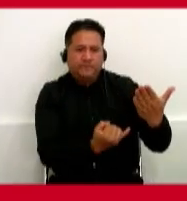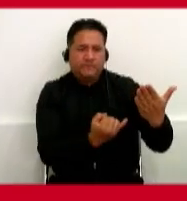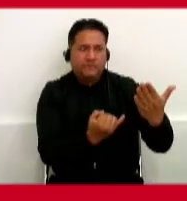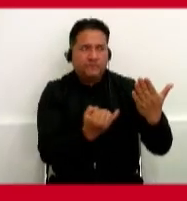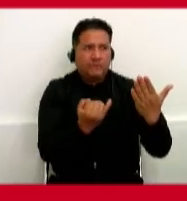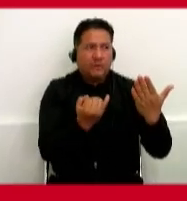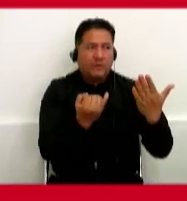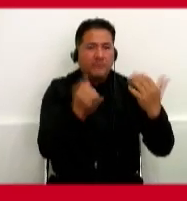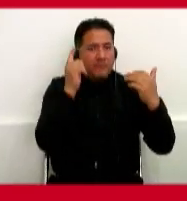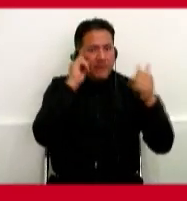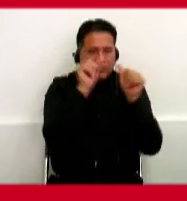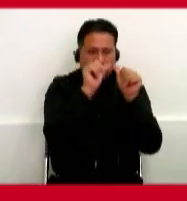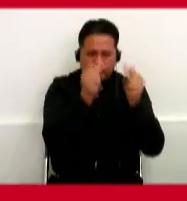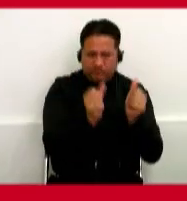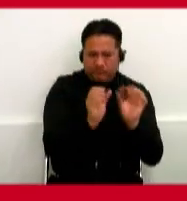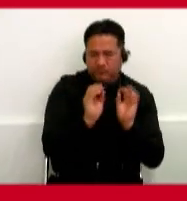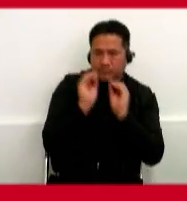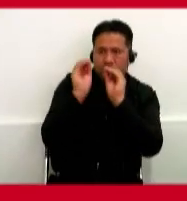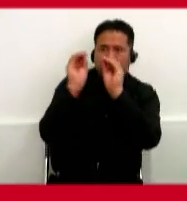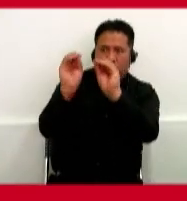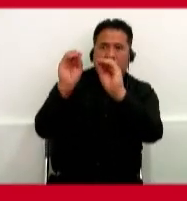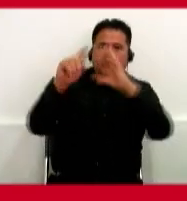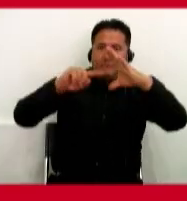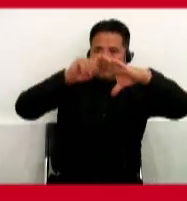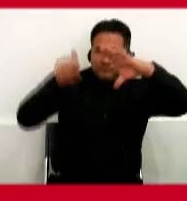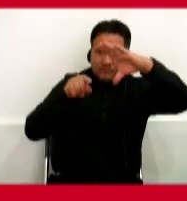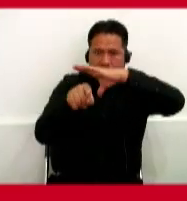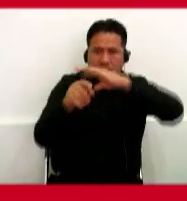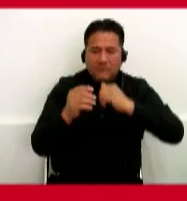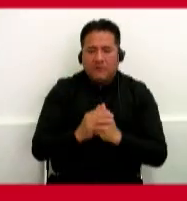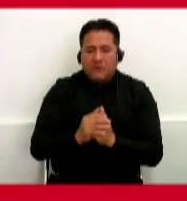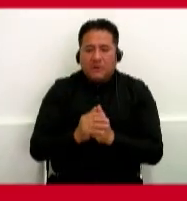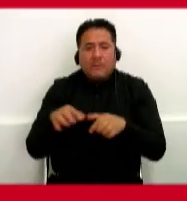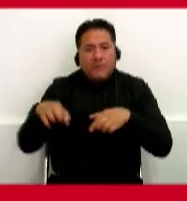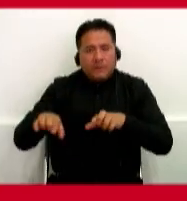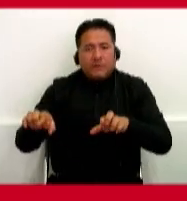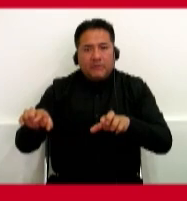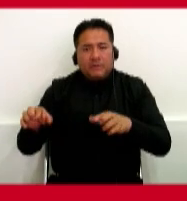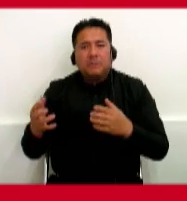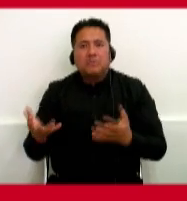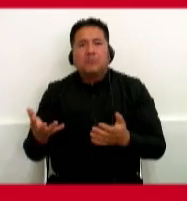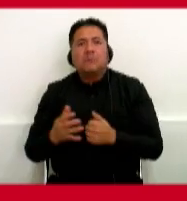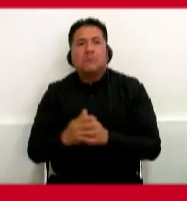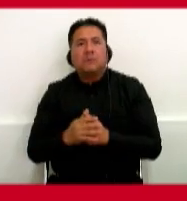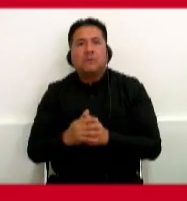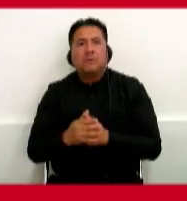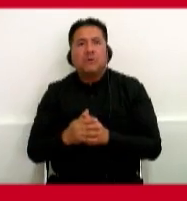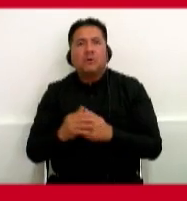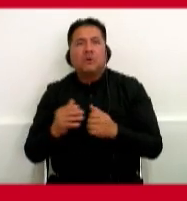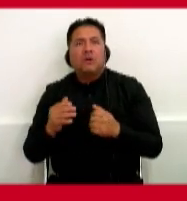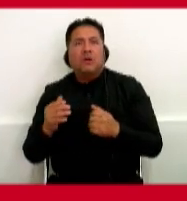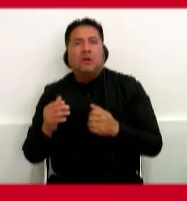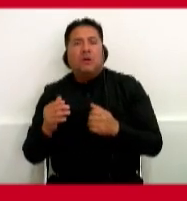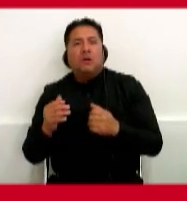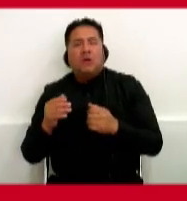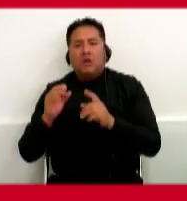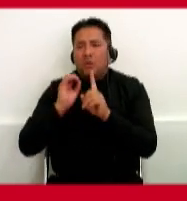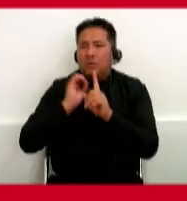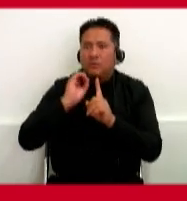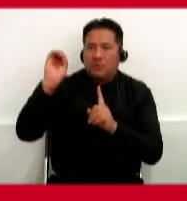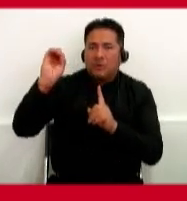de explotación que estábamos planteando, nos permitieron determinar los grados de estabilidad tanto a